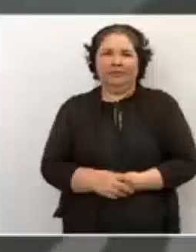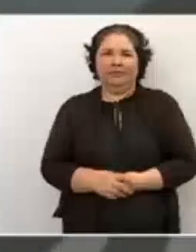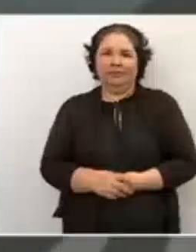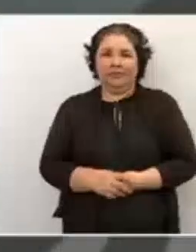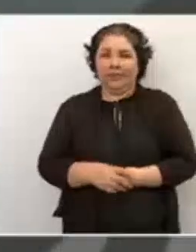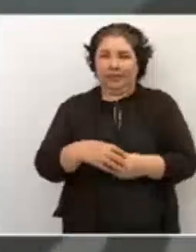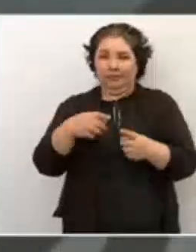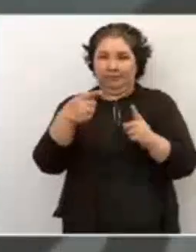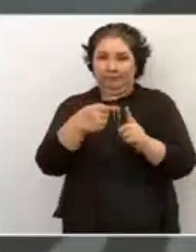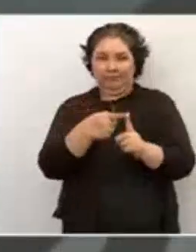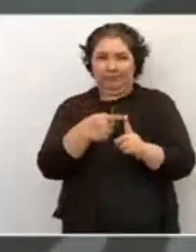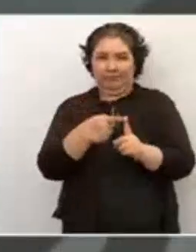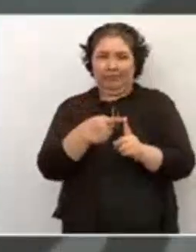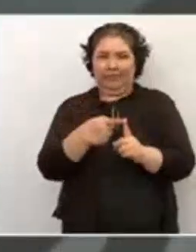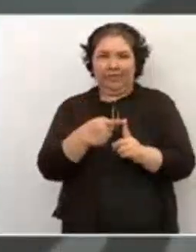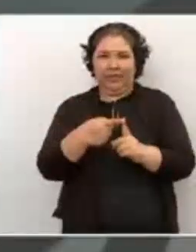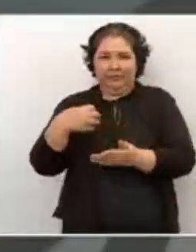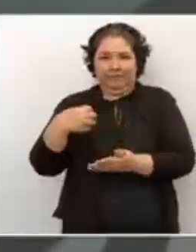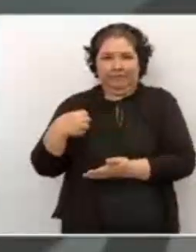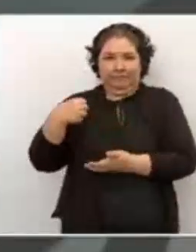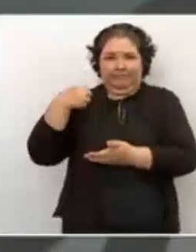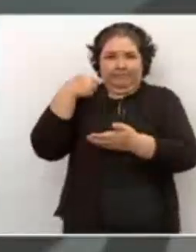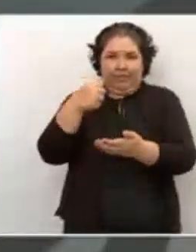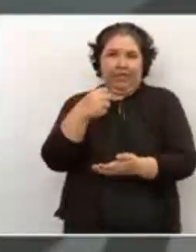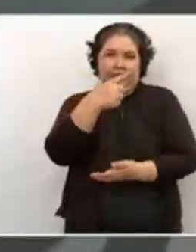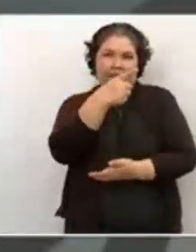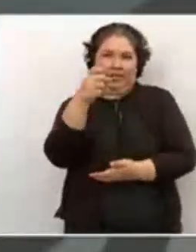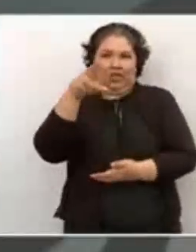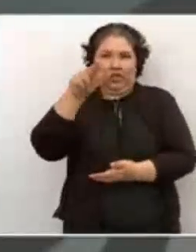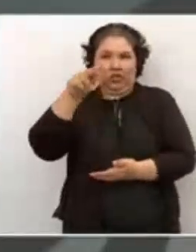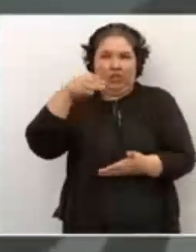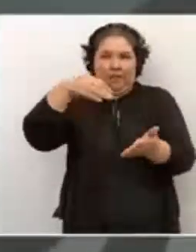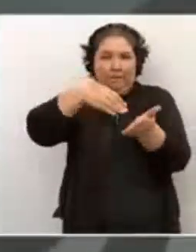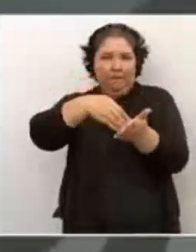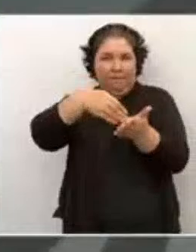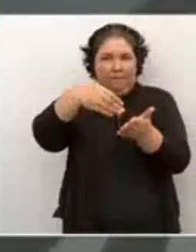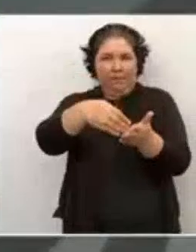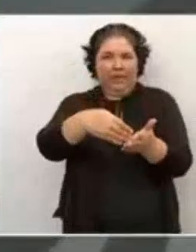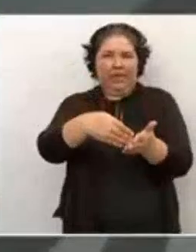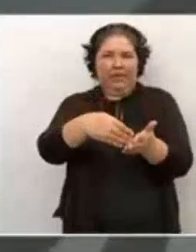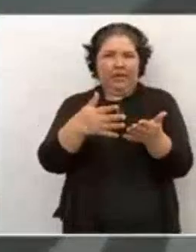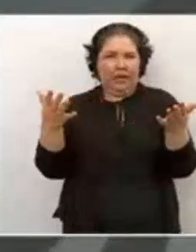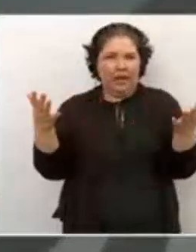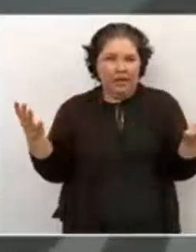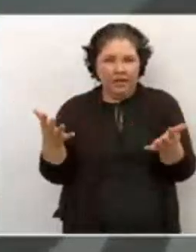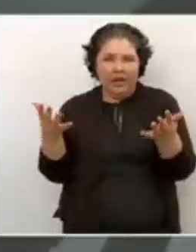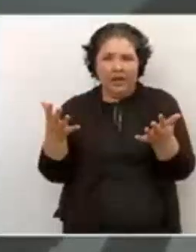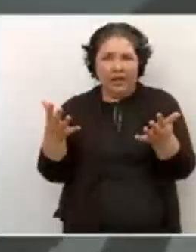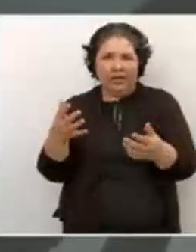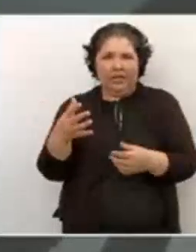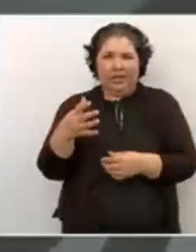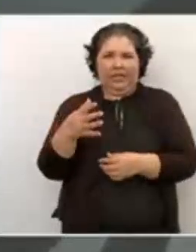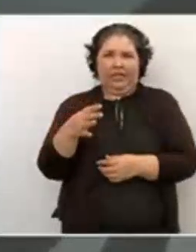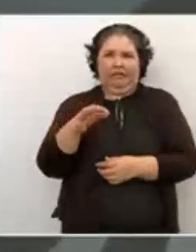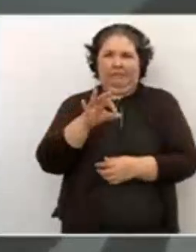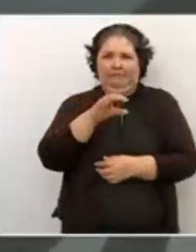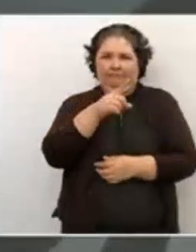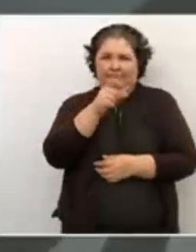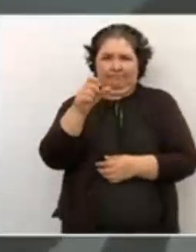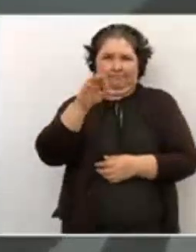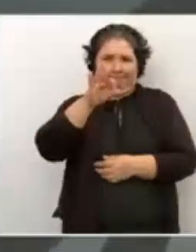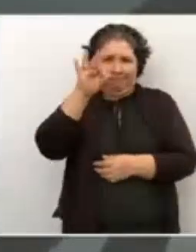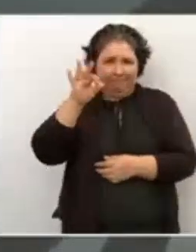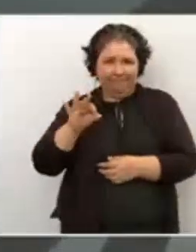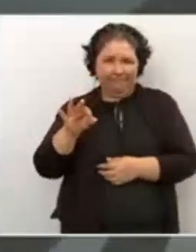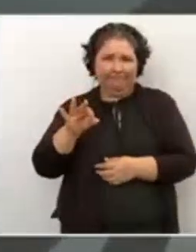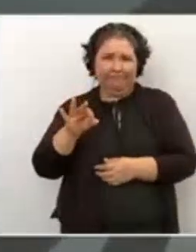Primero, estaremos invirtiendo más de 180 millones de pesos en hacer funcionar al 100 los 54